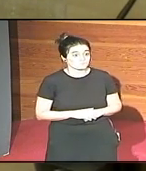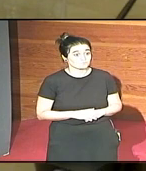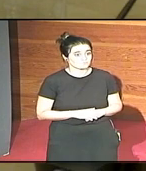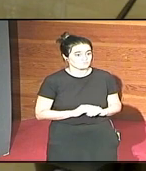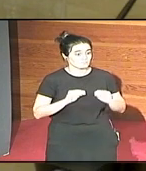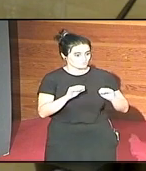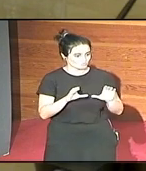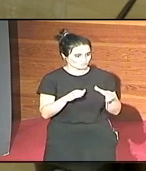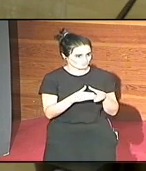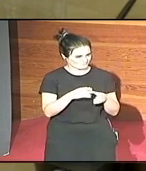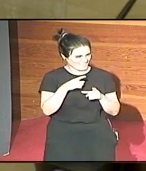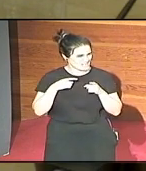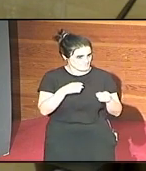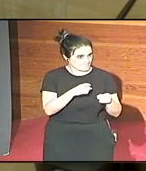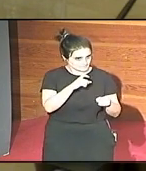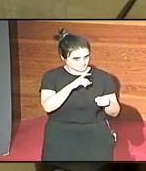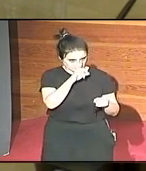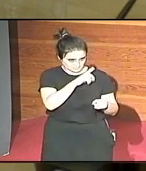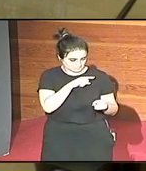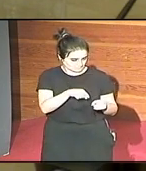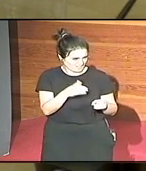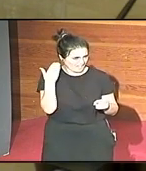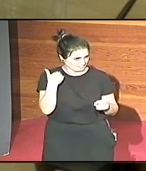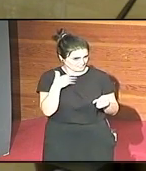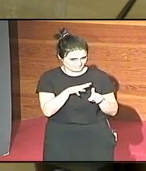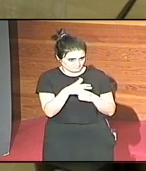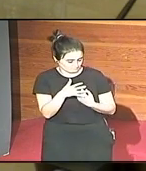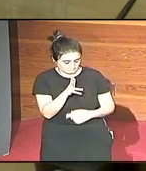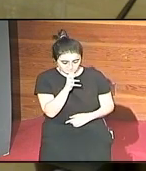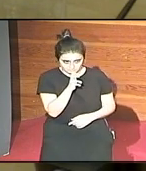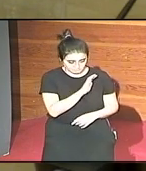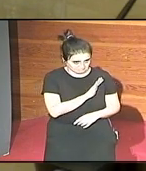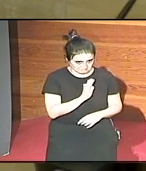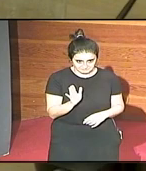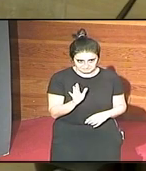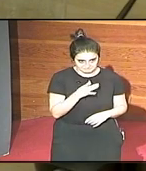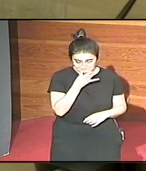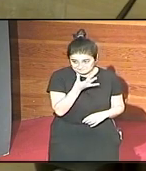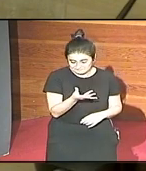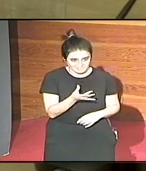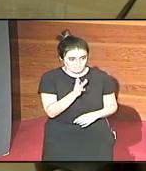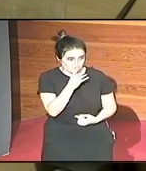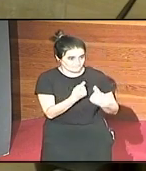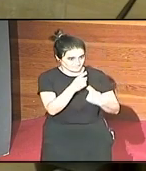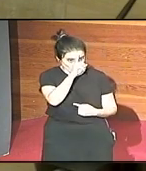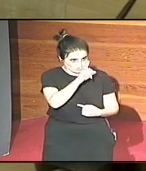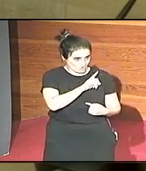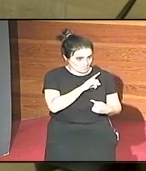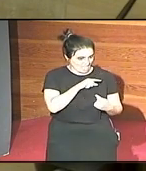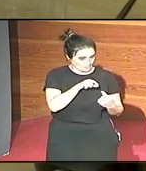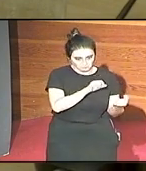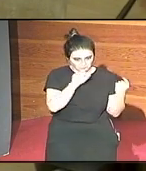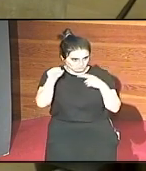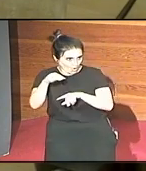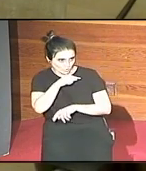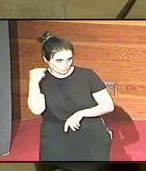Armadas ucranianas entonces era patético. Muchos soldados se pasaron al lado ruso.